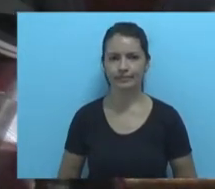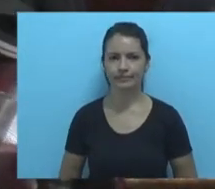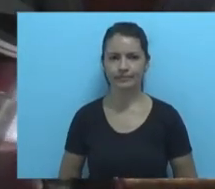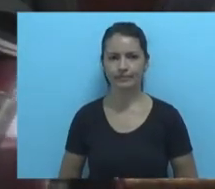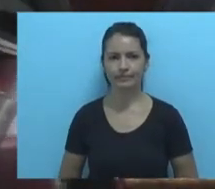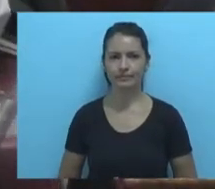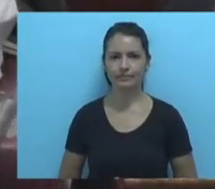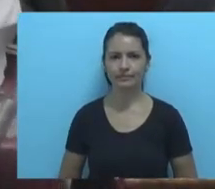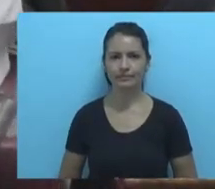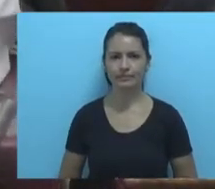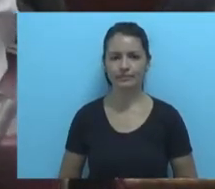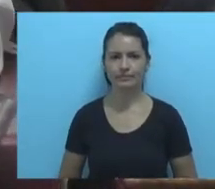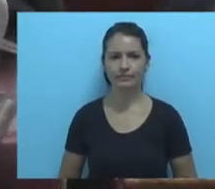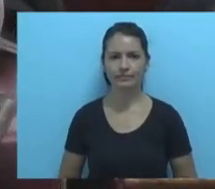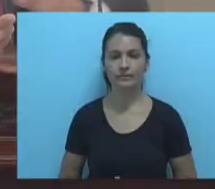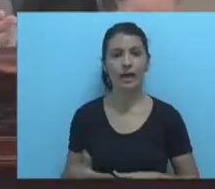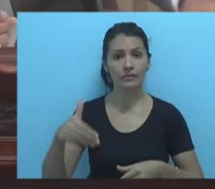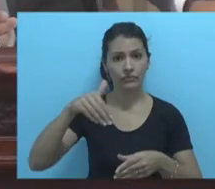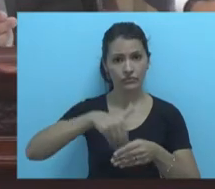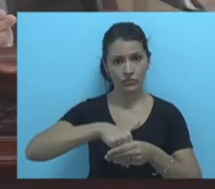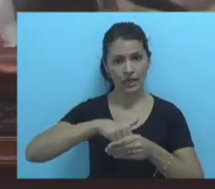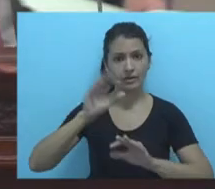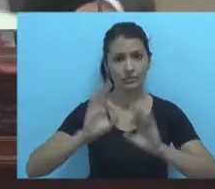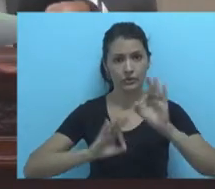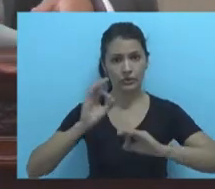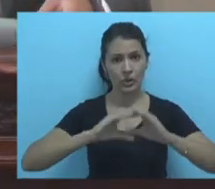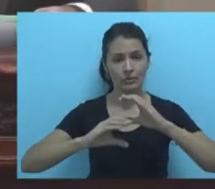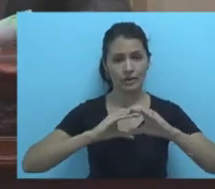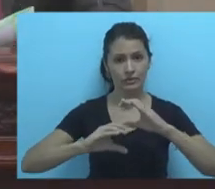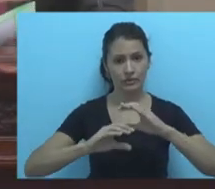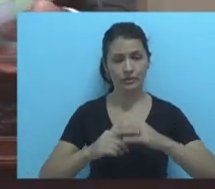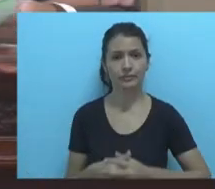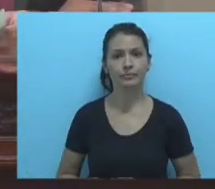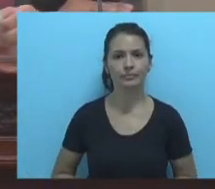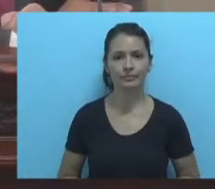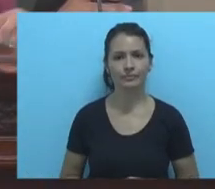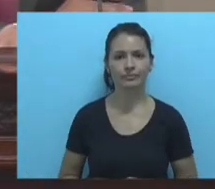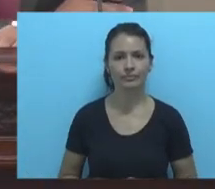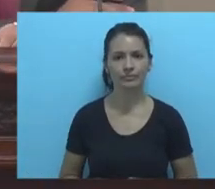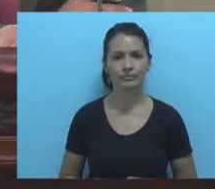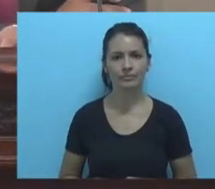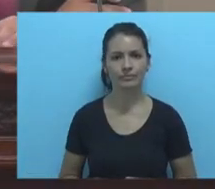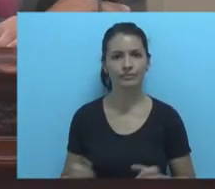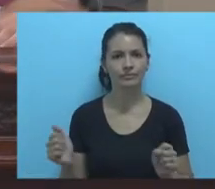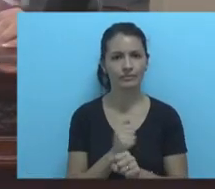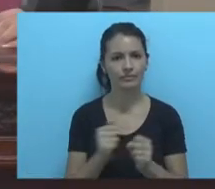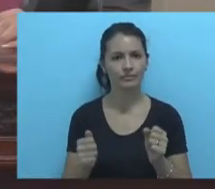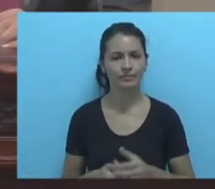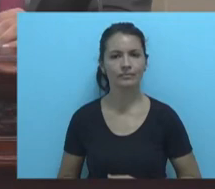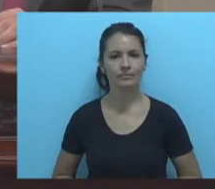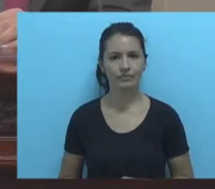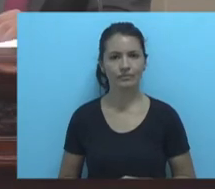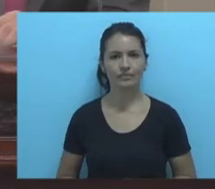Gracias, diputado. A consideración, el proyecto de comunicación a votación resulta